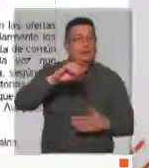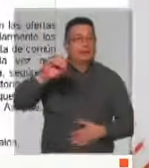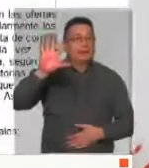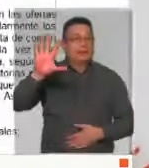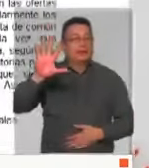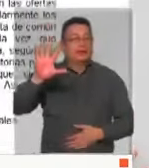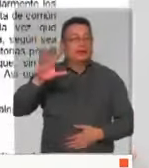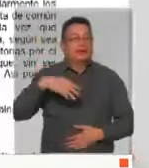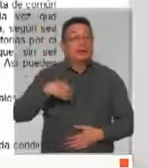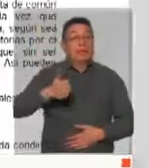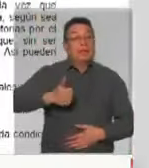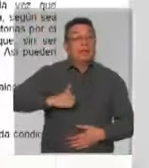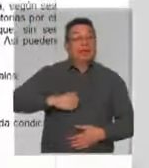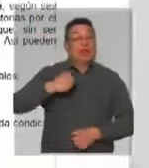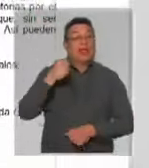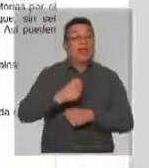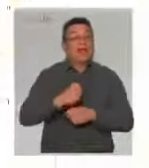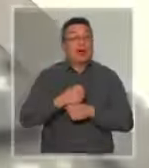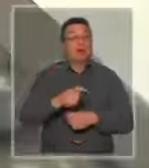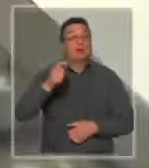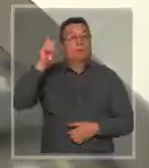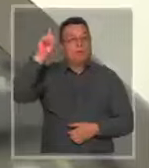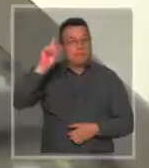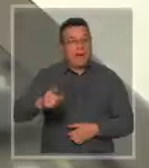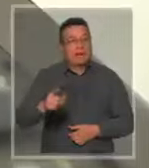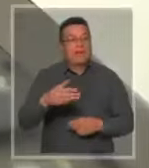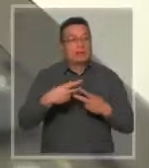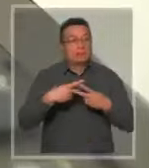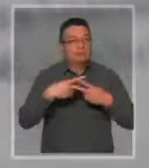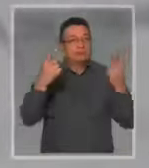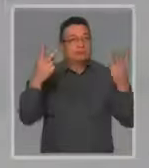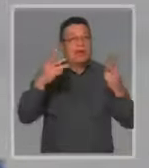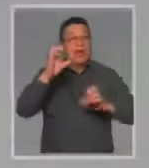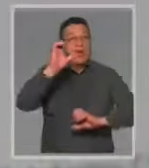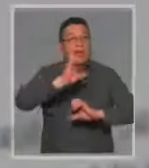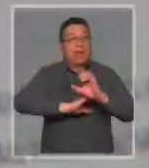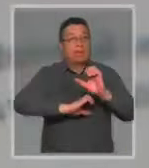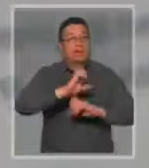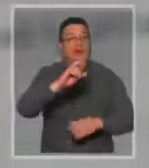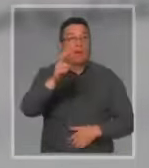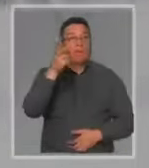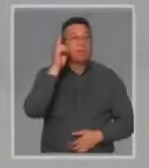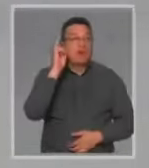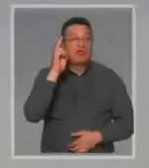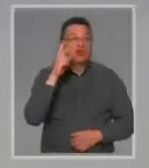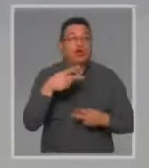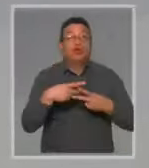la Dirección del Trabajo en un dictamen dejó más que claro que las empresas tienen prohibido ofrecer empleos con condiciones